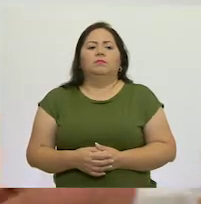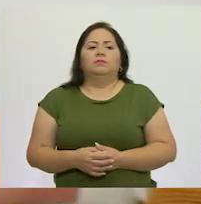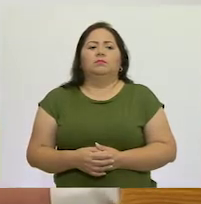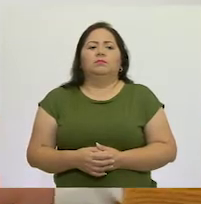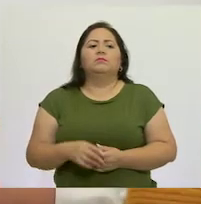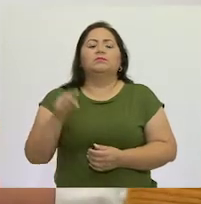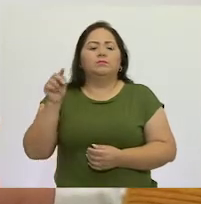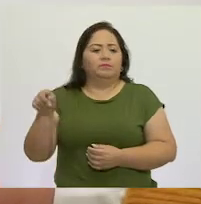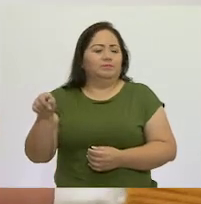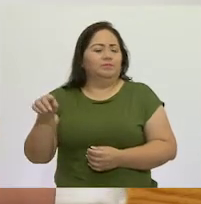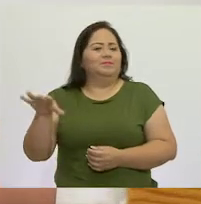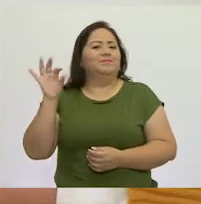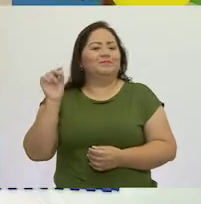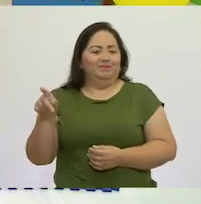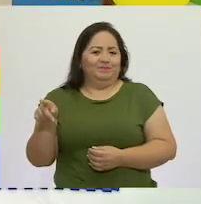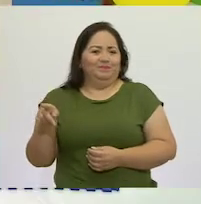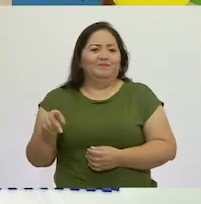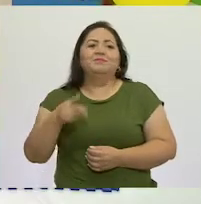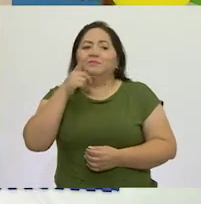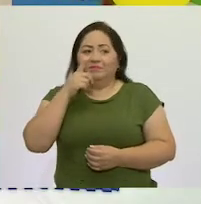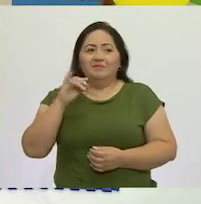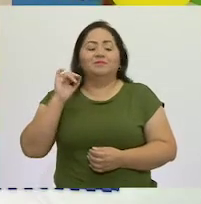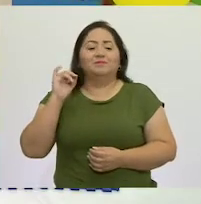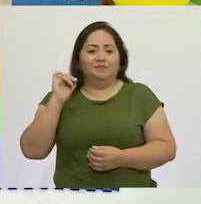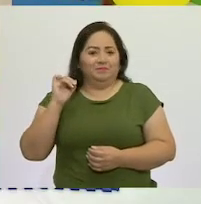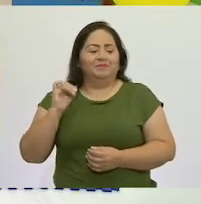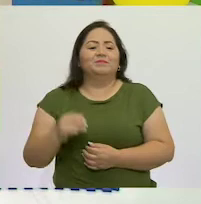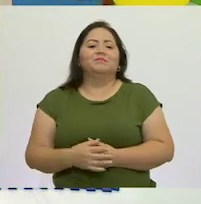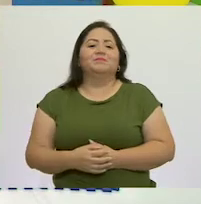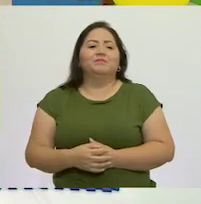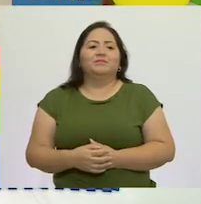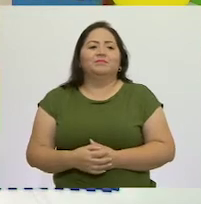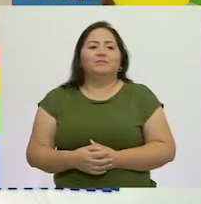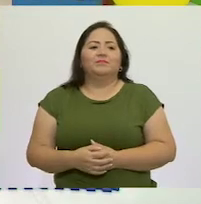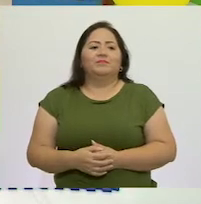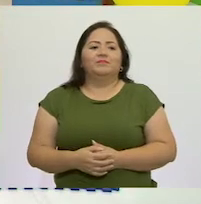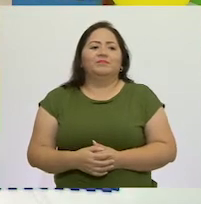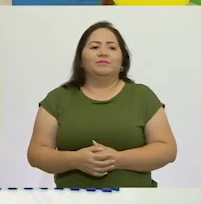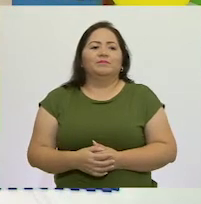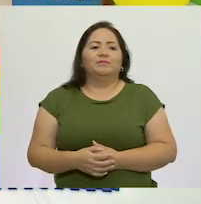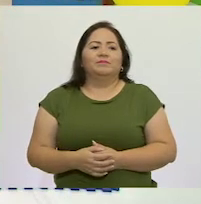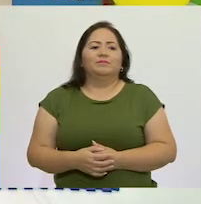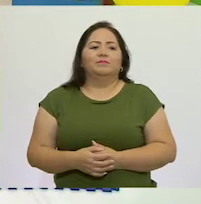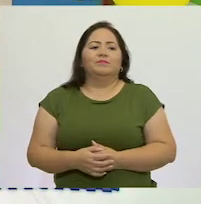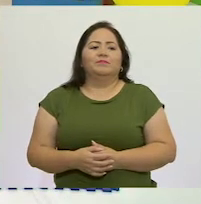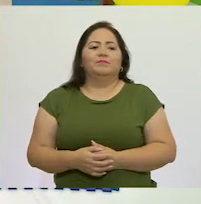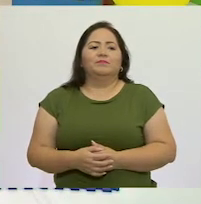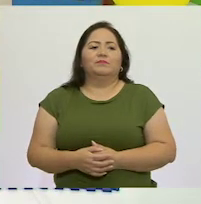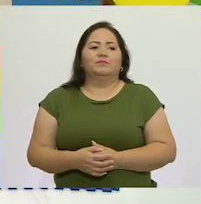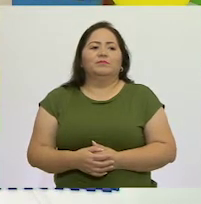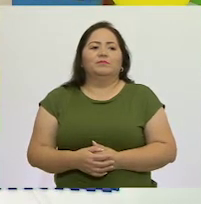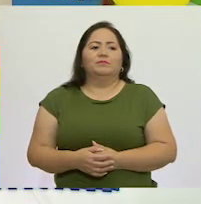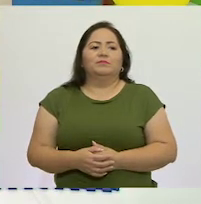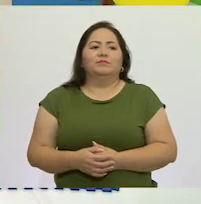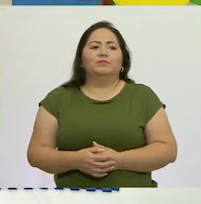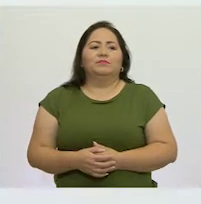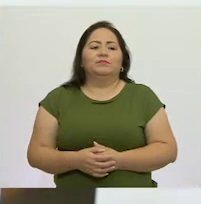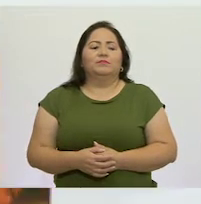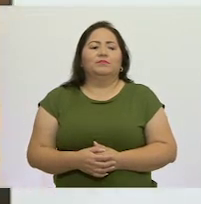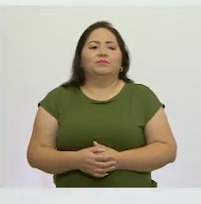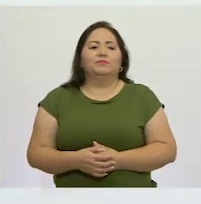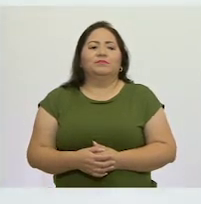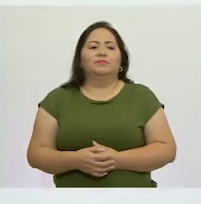Es esta. ¿Sí? A ver, acomódala. Y la vamos a poner...